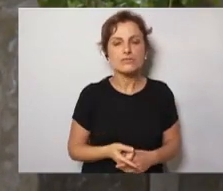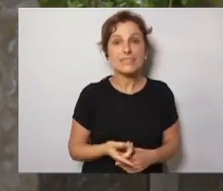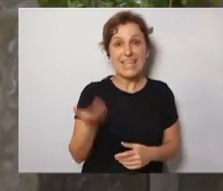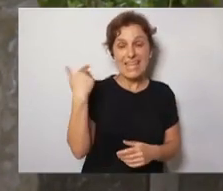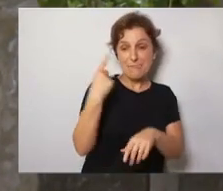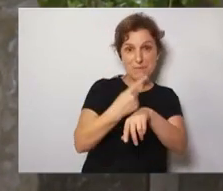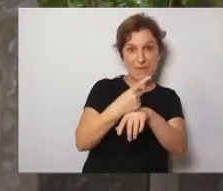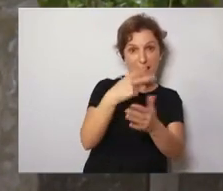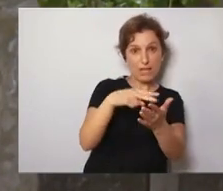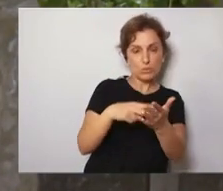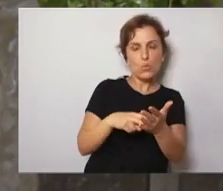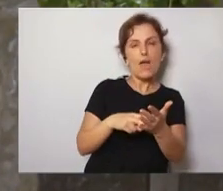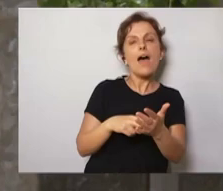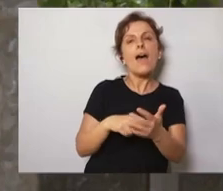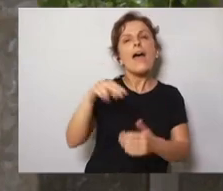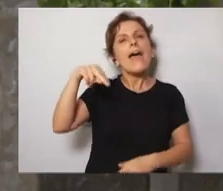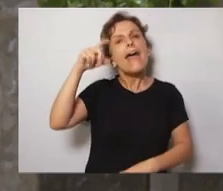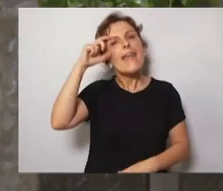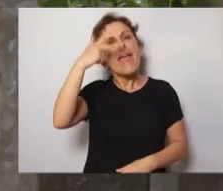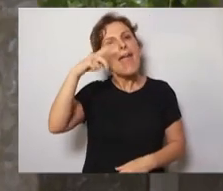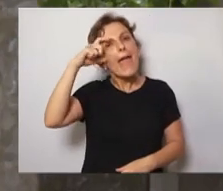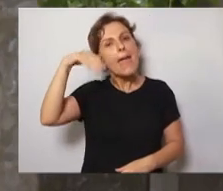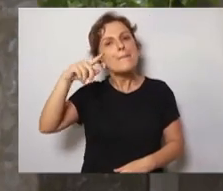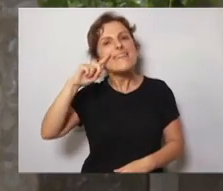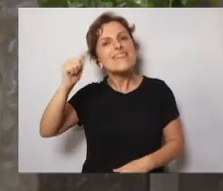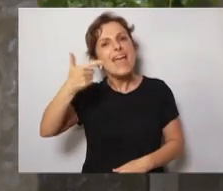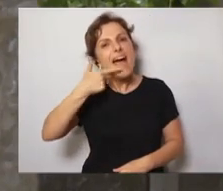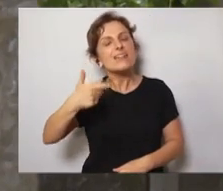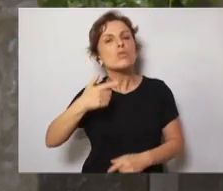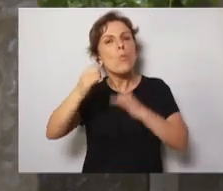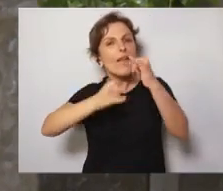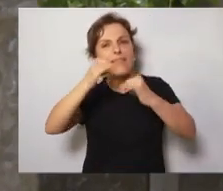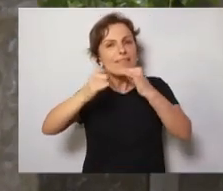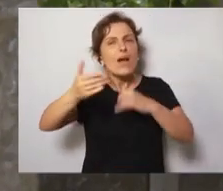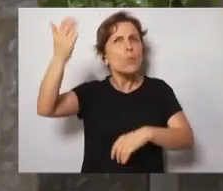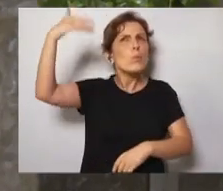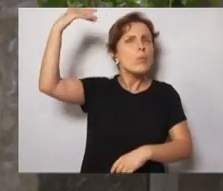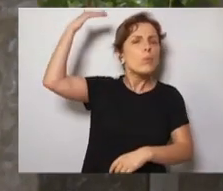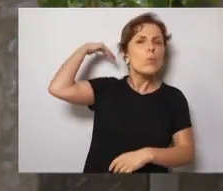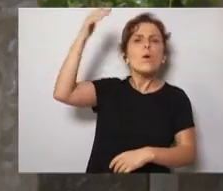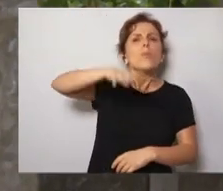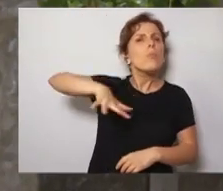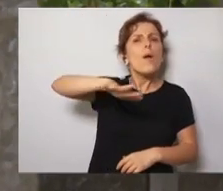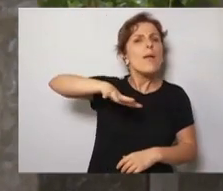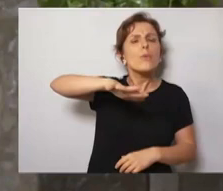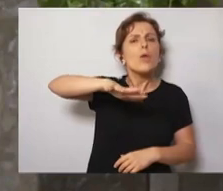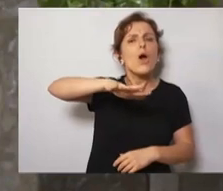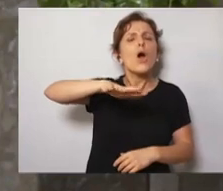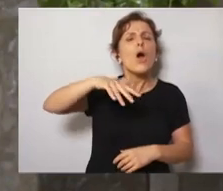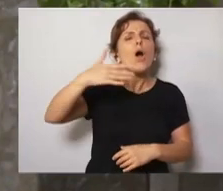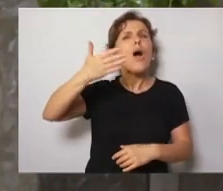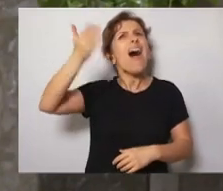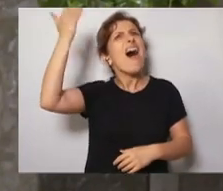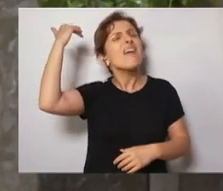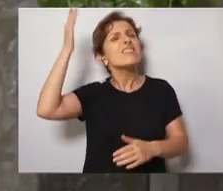en aquel tiempo el pueblo había estado en babilonia exiliado y estaban volviendo a su tierra